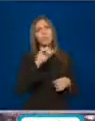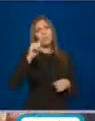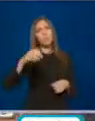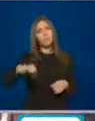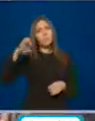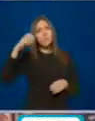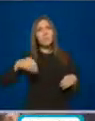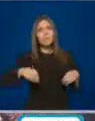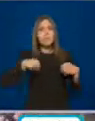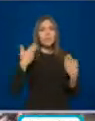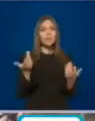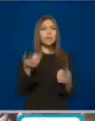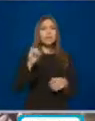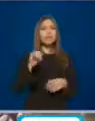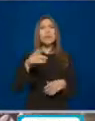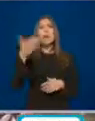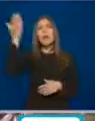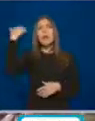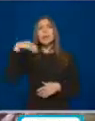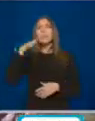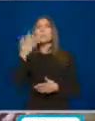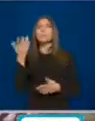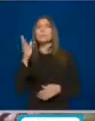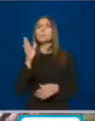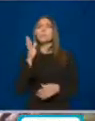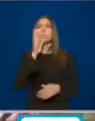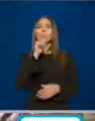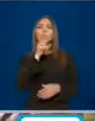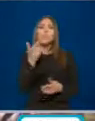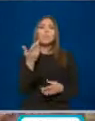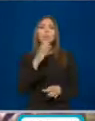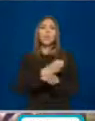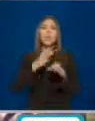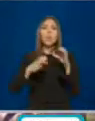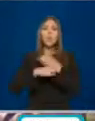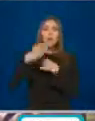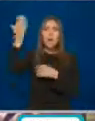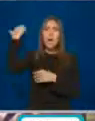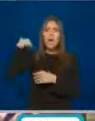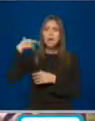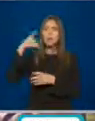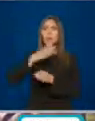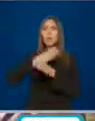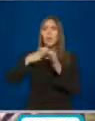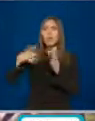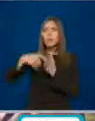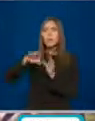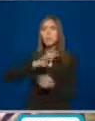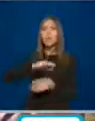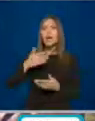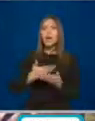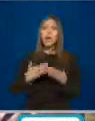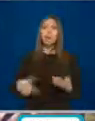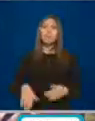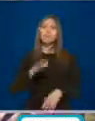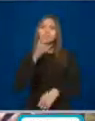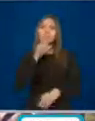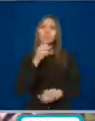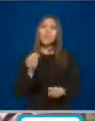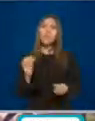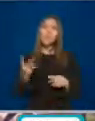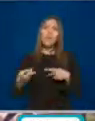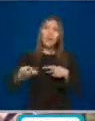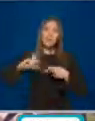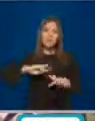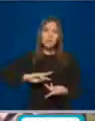y es cierto, no podíamos aspirar a ciertas cosas, bueno, se podía aspirar a unas cosas antes que ahora no, pero Claro. es al revés también, ¿no? O sea, los pedagogos